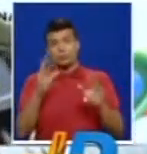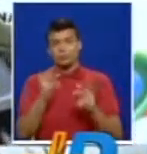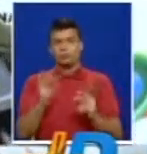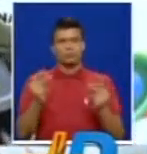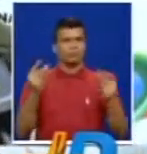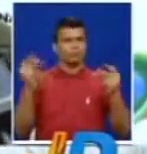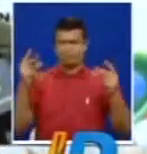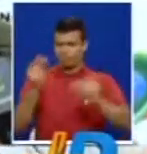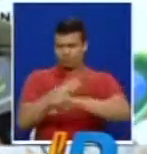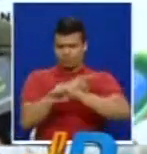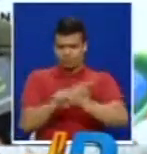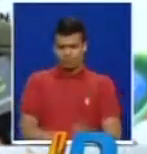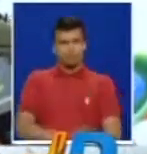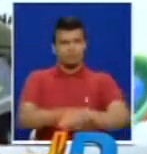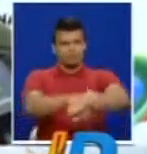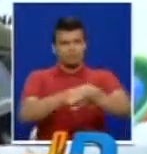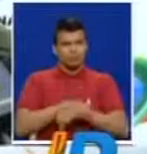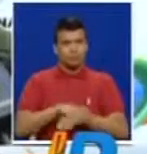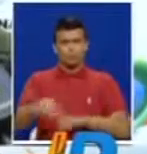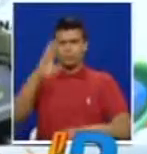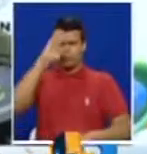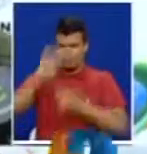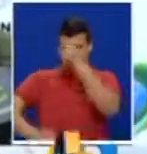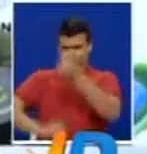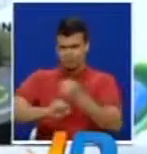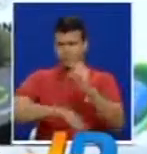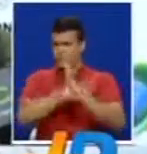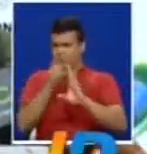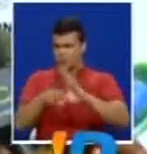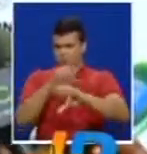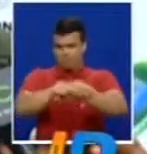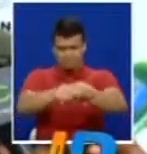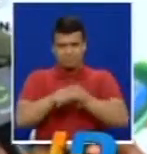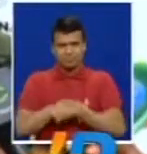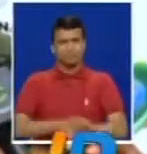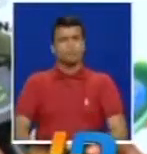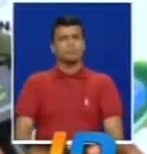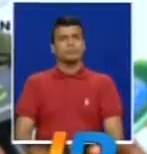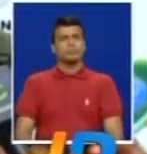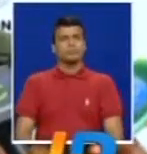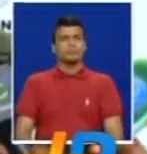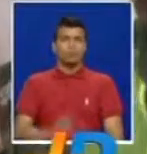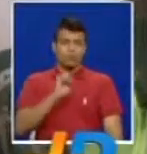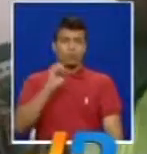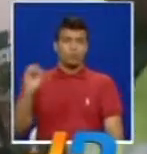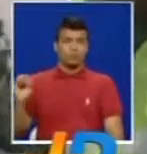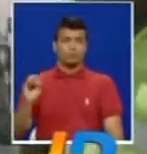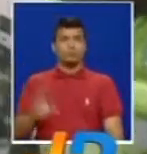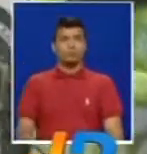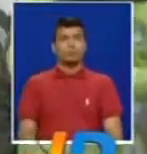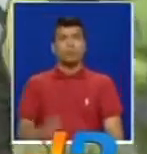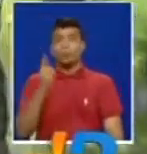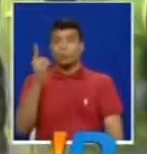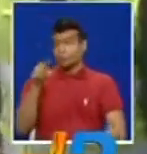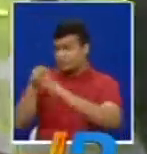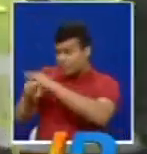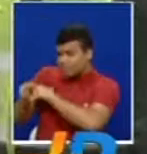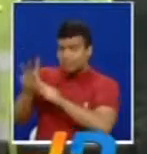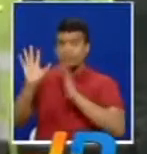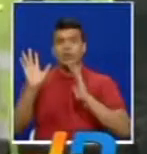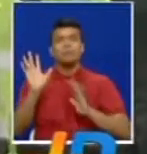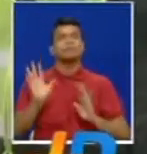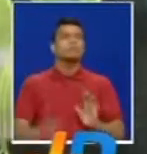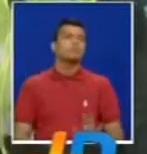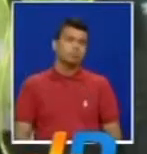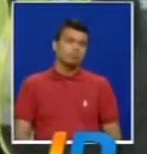con colaboración de otras patrullas muy cercanas, pudimos la captura de estos dos jóvenes. Se perdió uno de ellos,